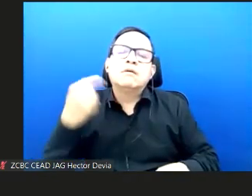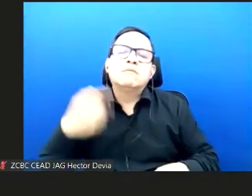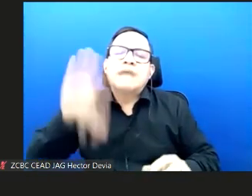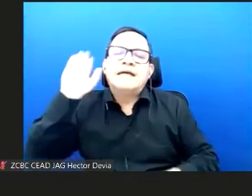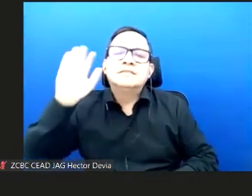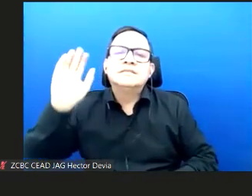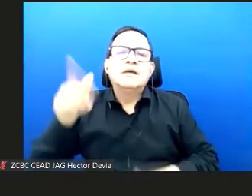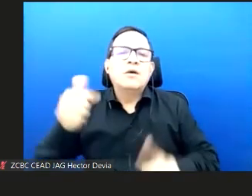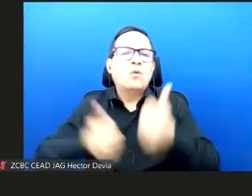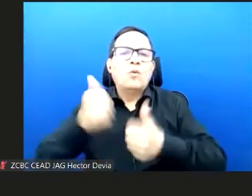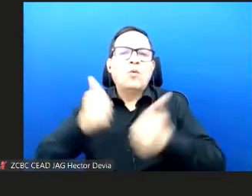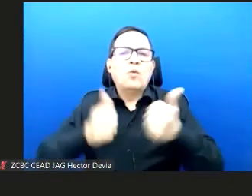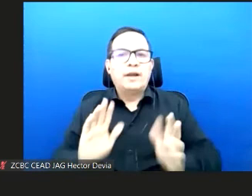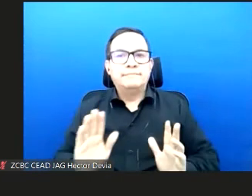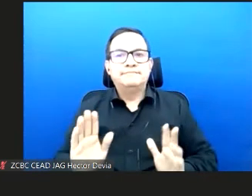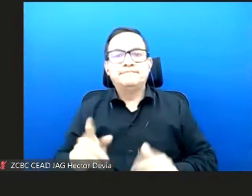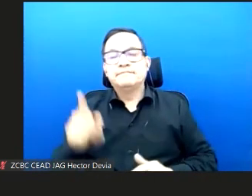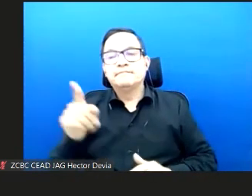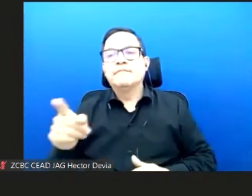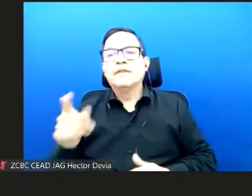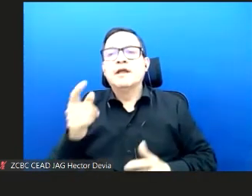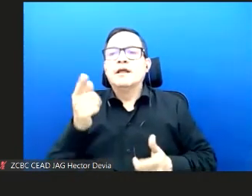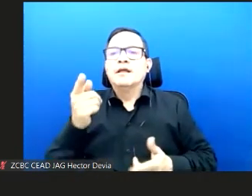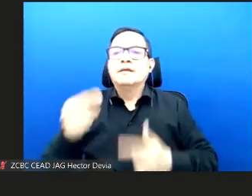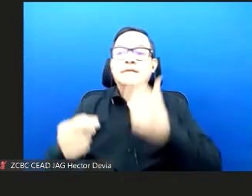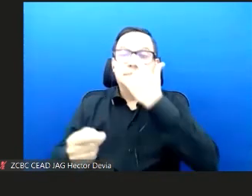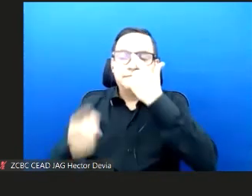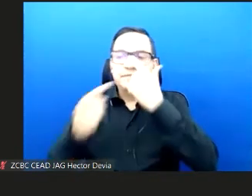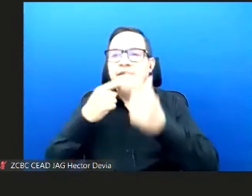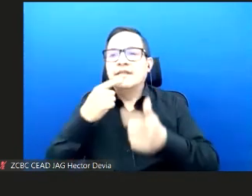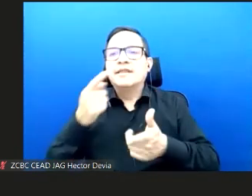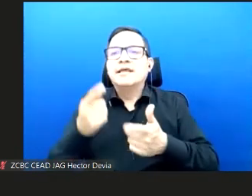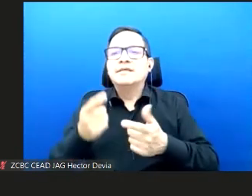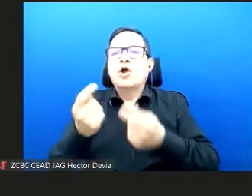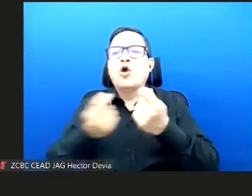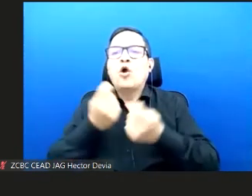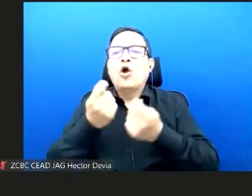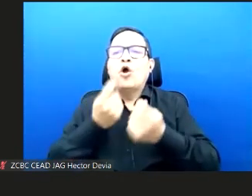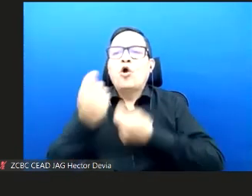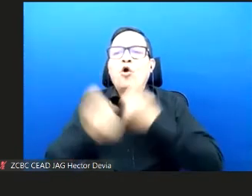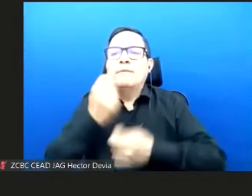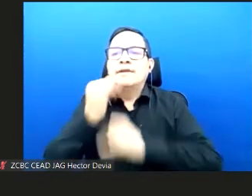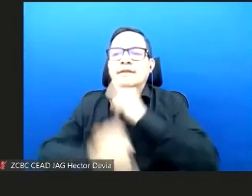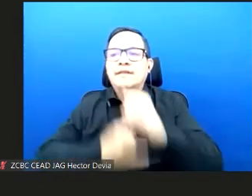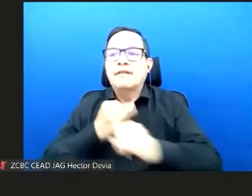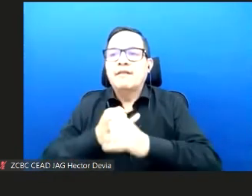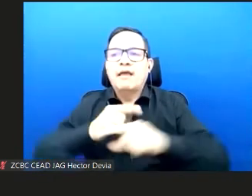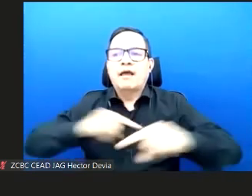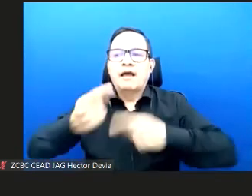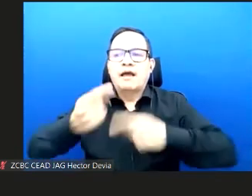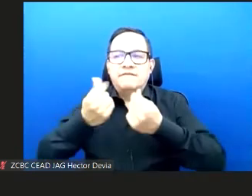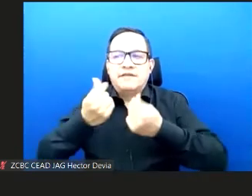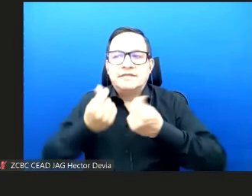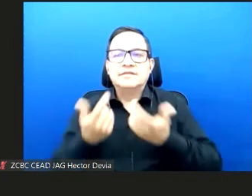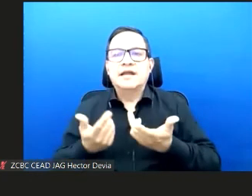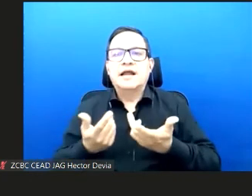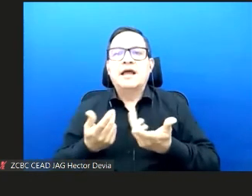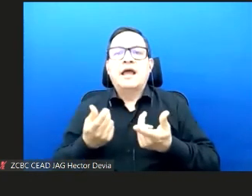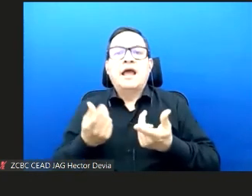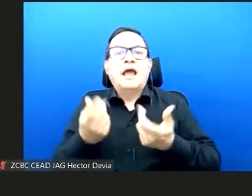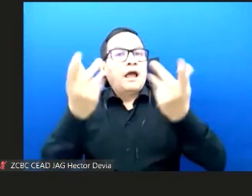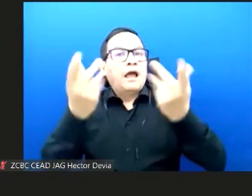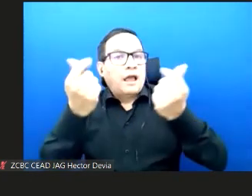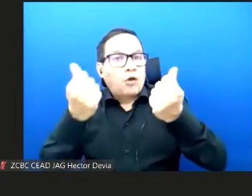siguientes: comercio internacional, administración financiera y economía solidaria. El resultado es el siguiente.